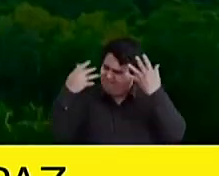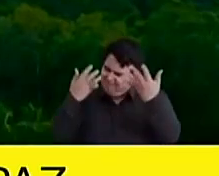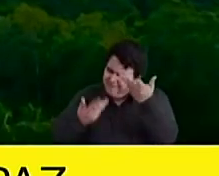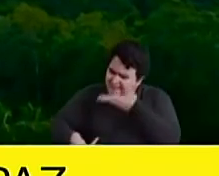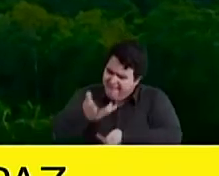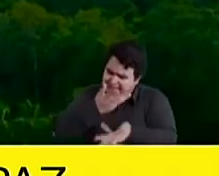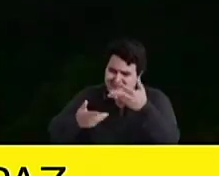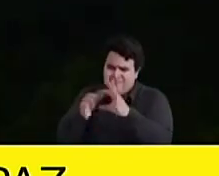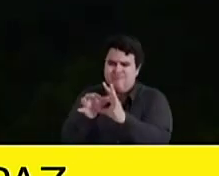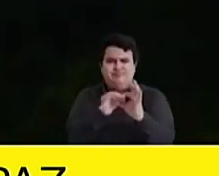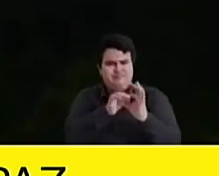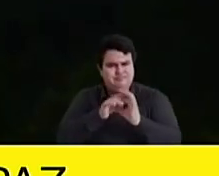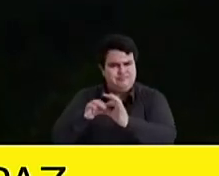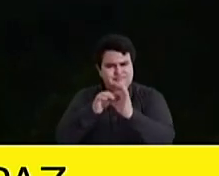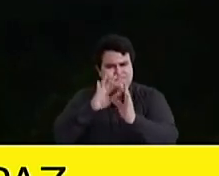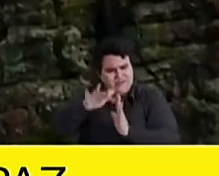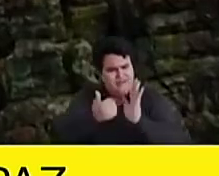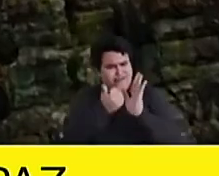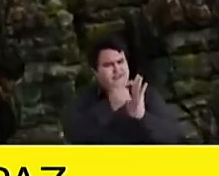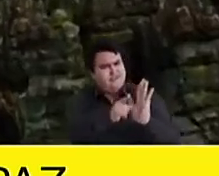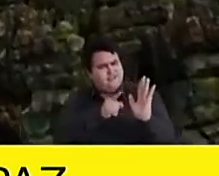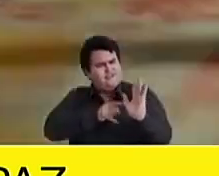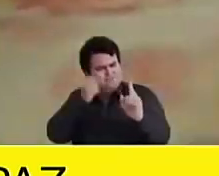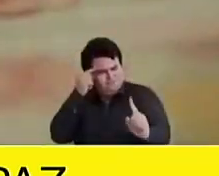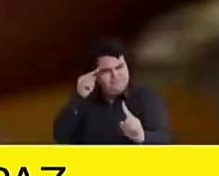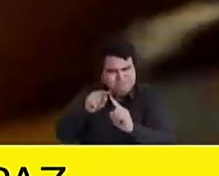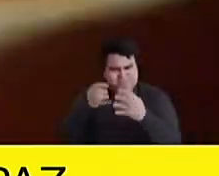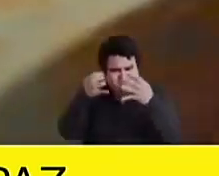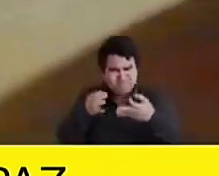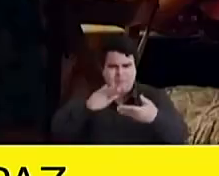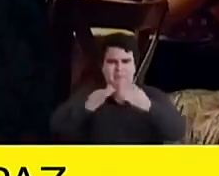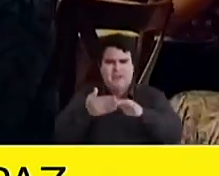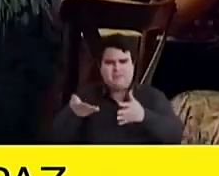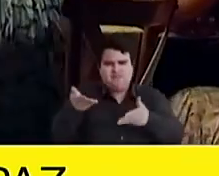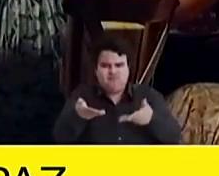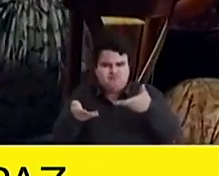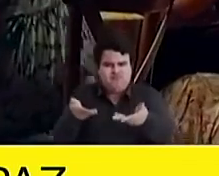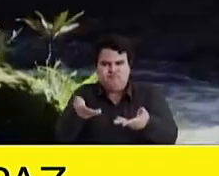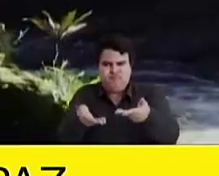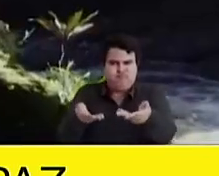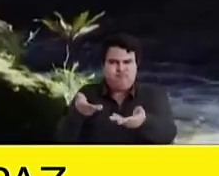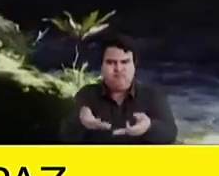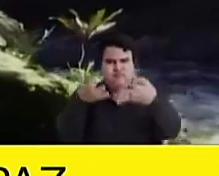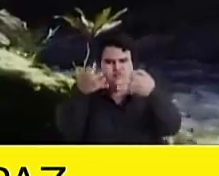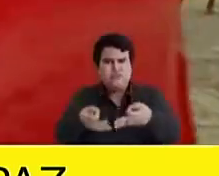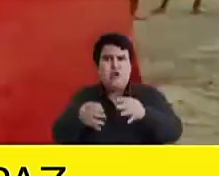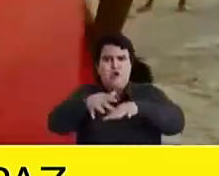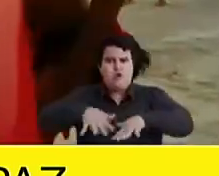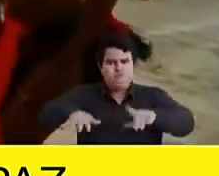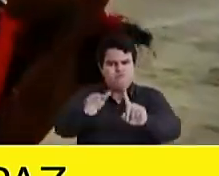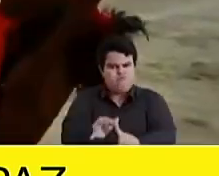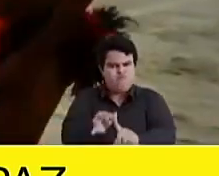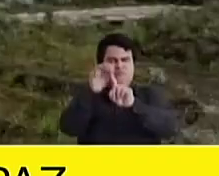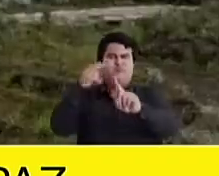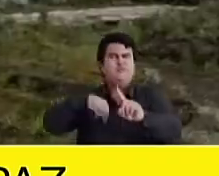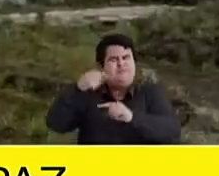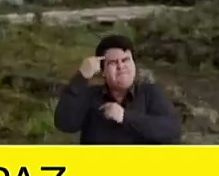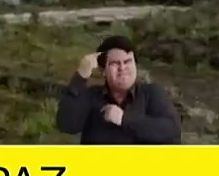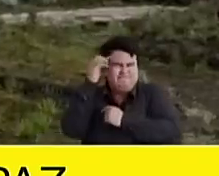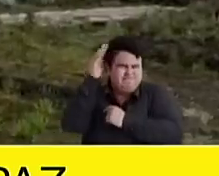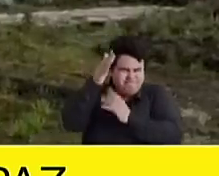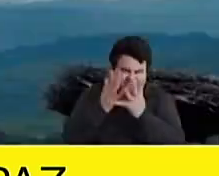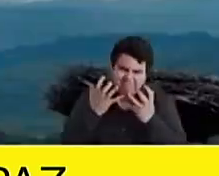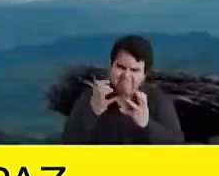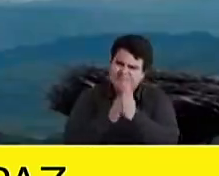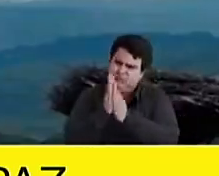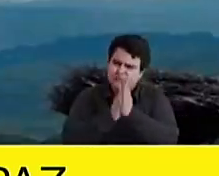y que, por ejemplo, ahora tienen productos y servicios, como les decía, cafés especiales, esta cerveza, por ejemplo,